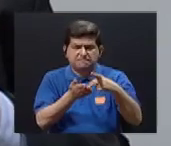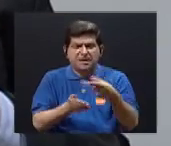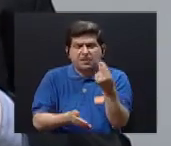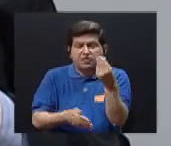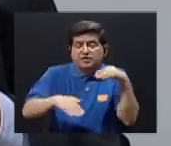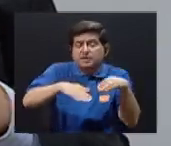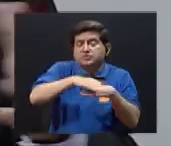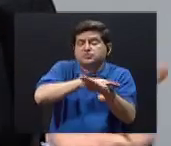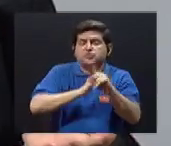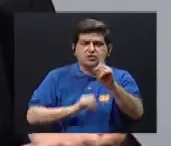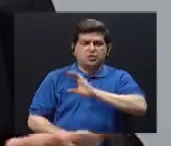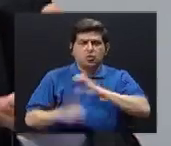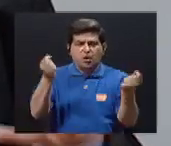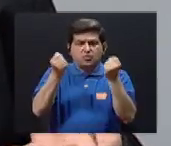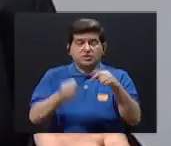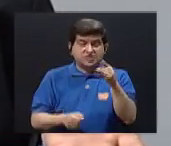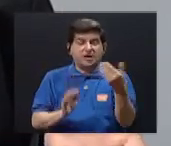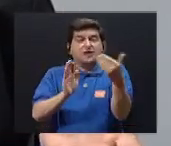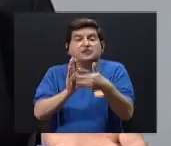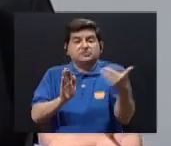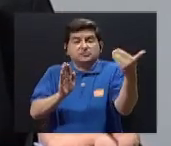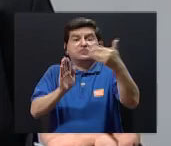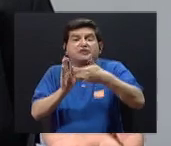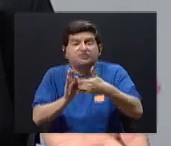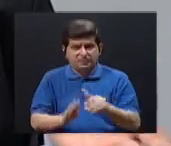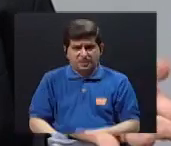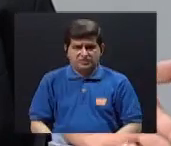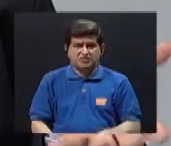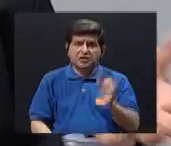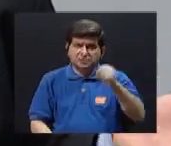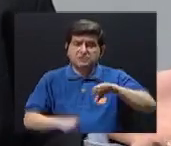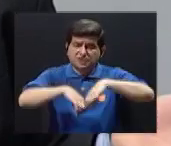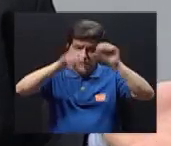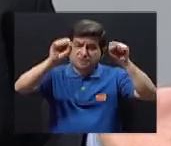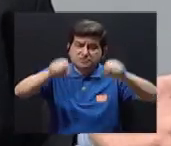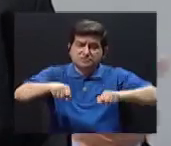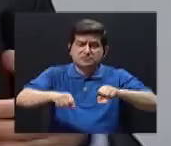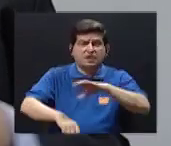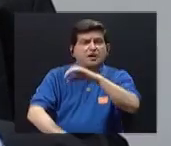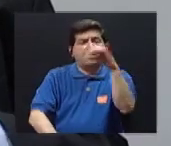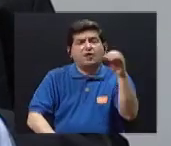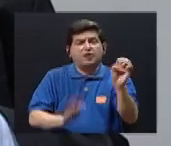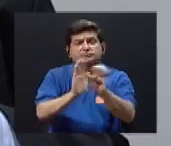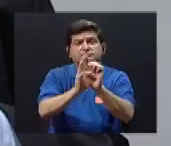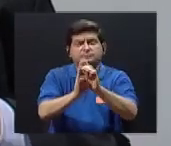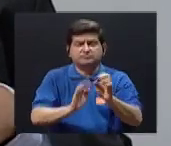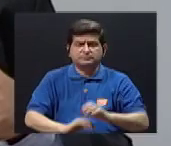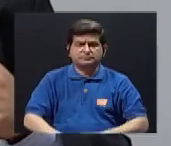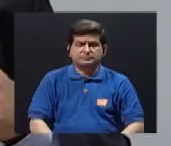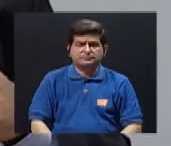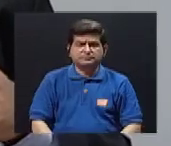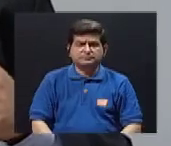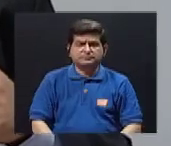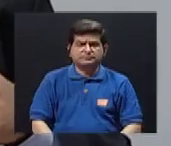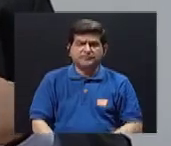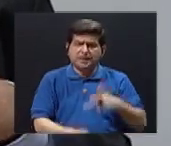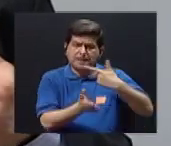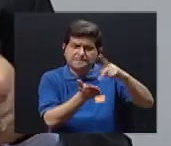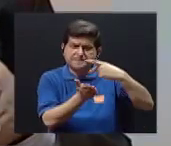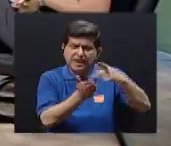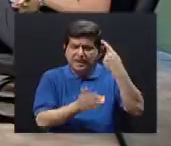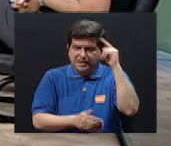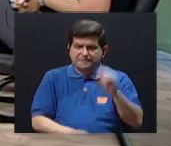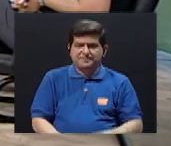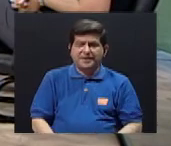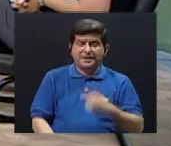tráfico. Entonces, eso va en detrimento, ¿verdad? Del sistema. O, por ejemplo,